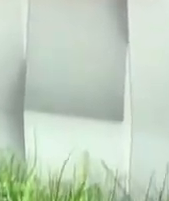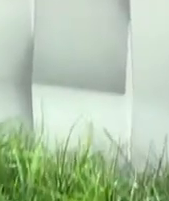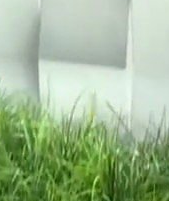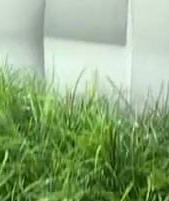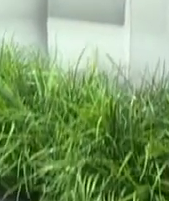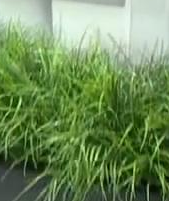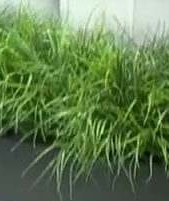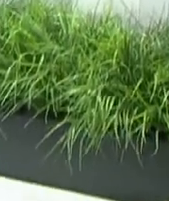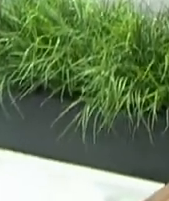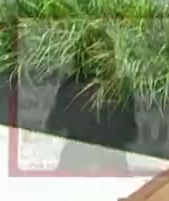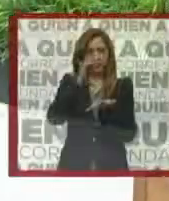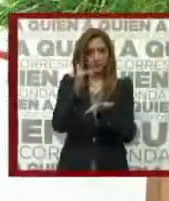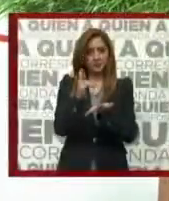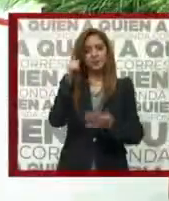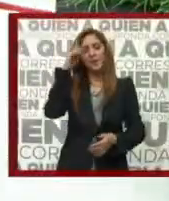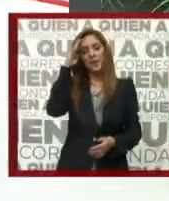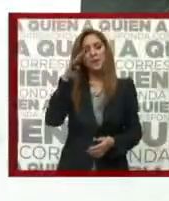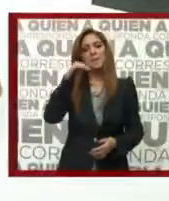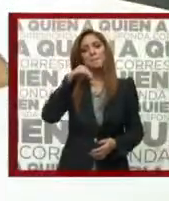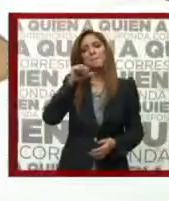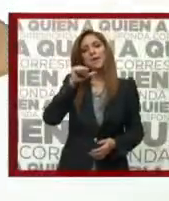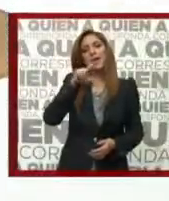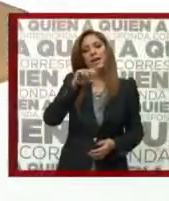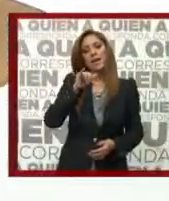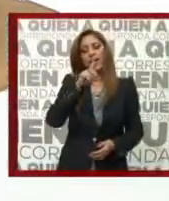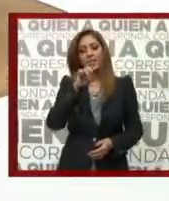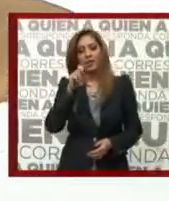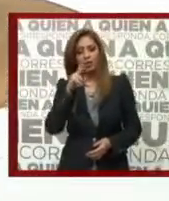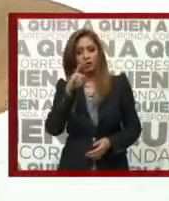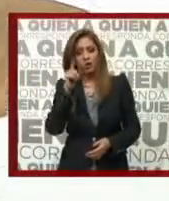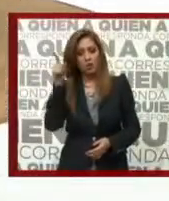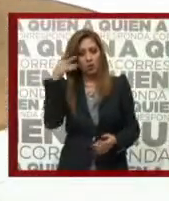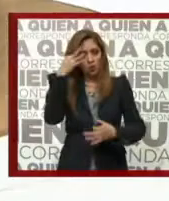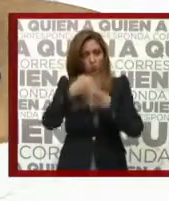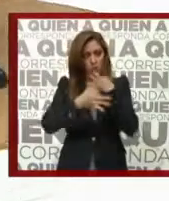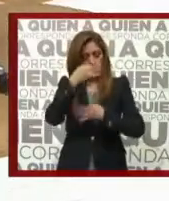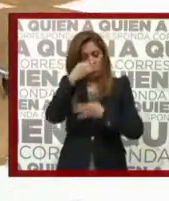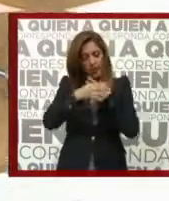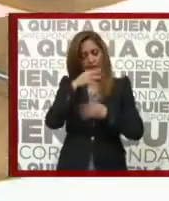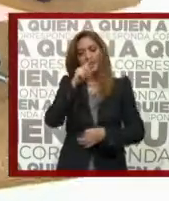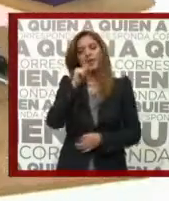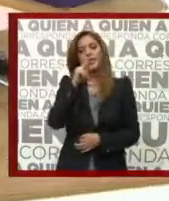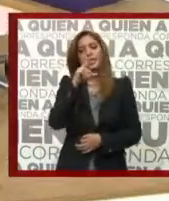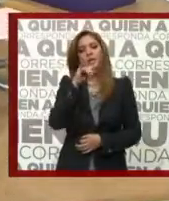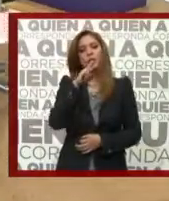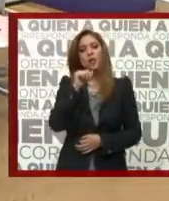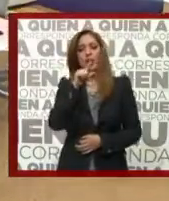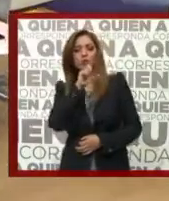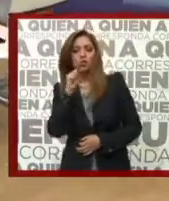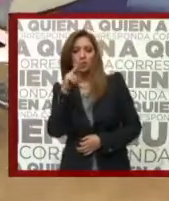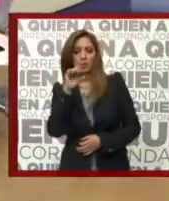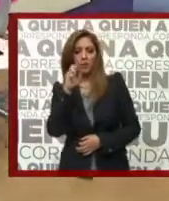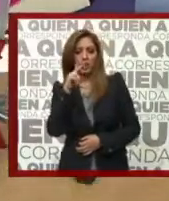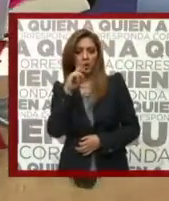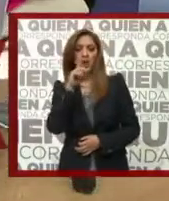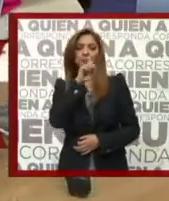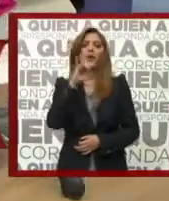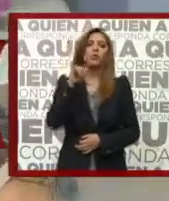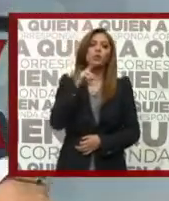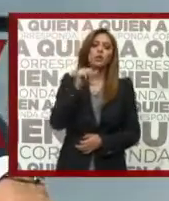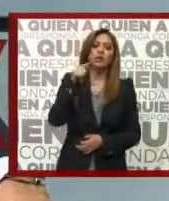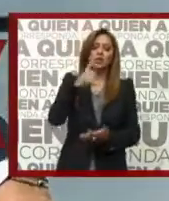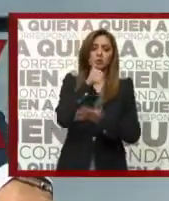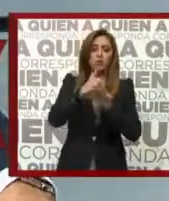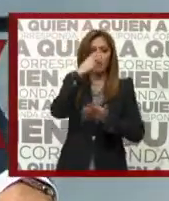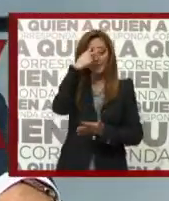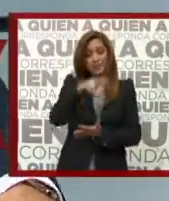Y agradezco a la maestra María del Rocío Morales Hernández, juez 61º de lo penal del Tribunal Superior de Justicia de la Ciudad de México. Te vuelvo a invitar,